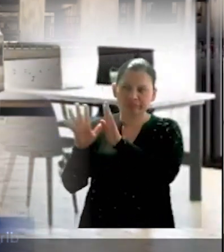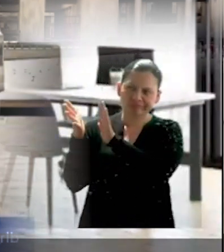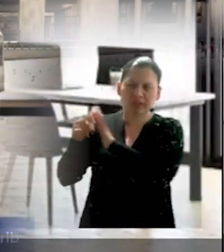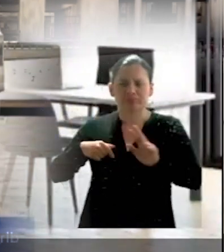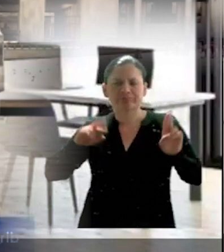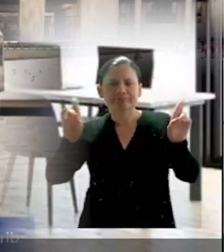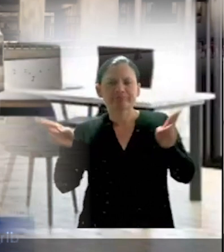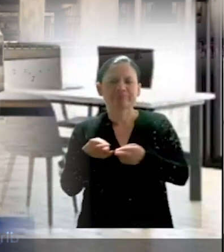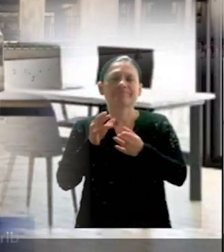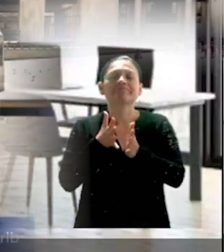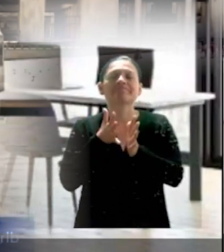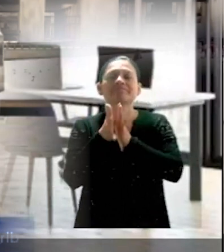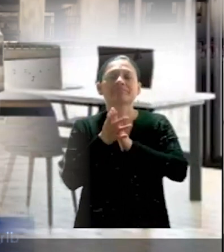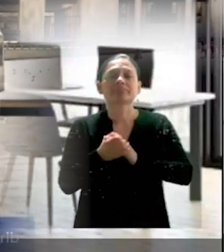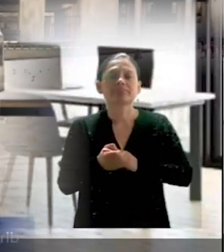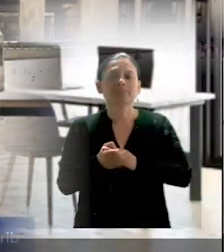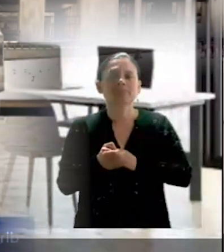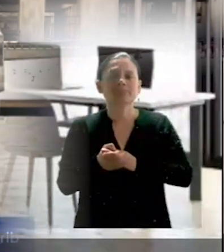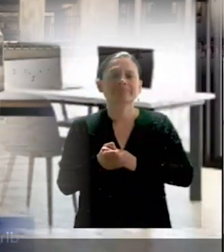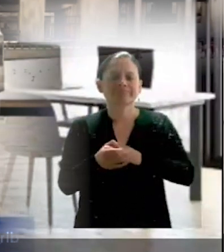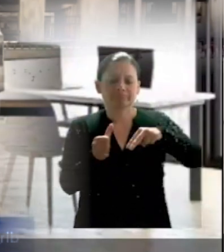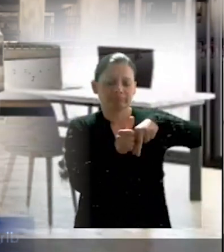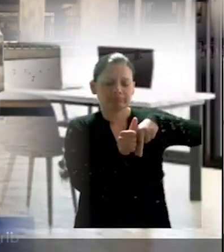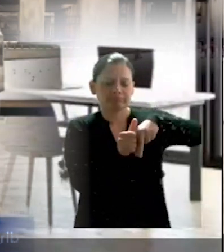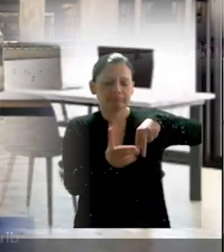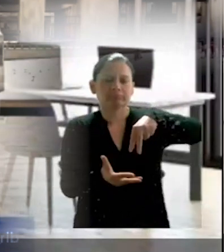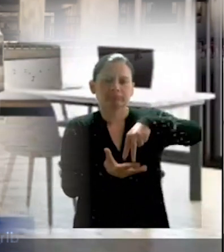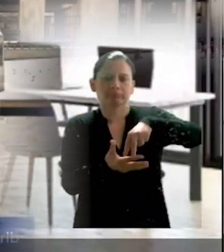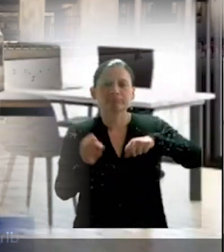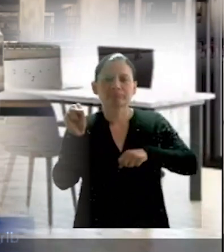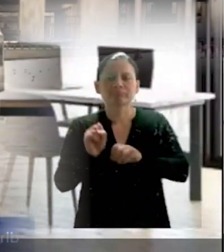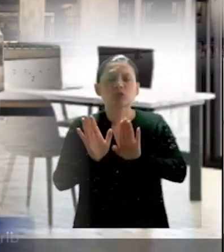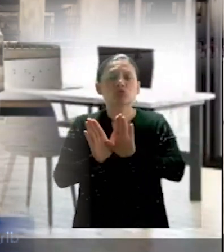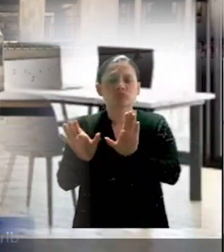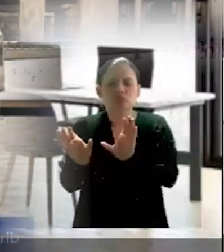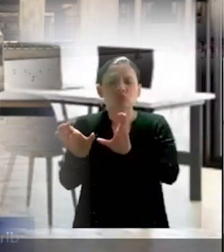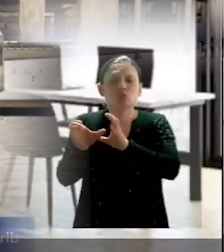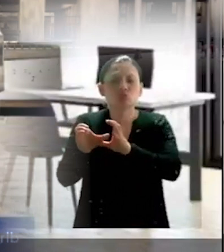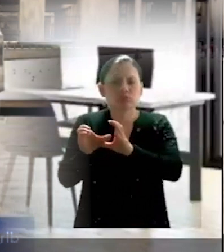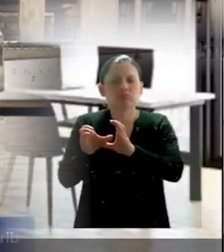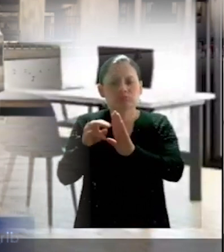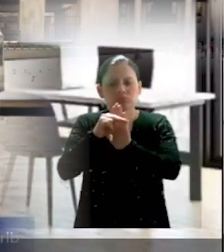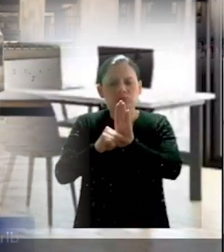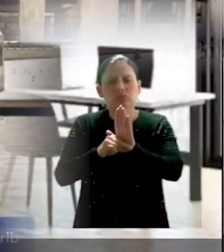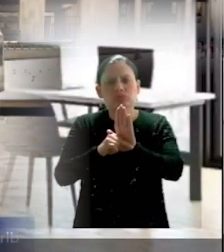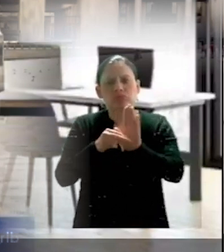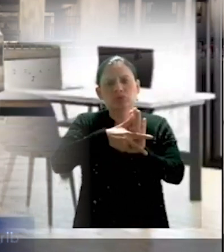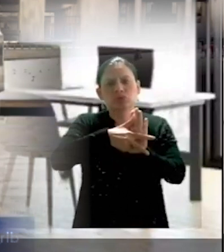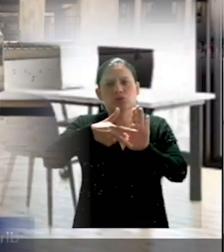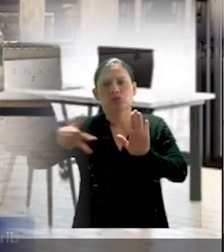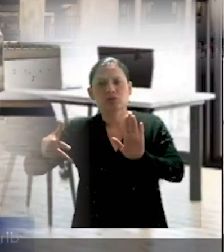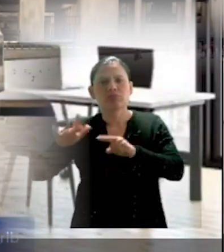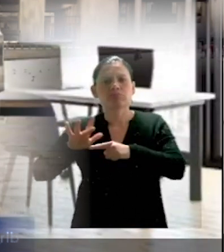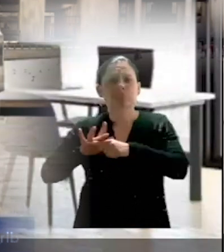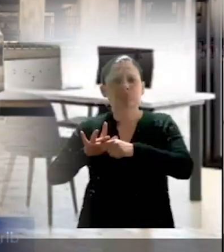en contexto que evidentemente la acción de tutela se mueve dentro de un marco constitucional y regulatorio que es su artículo 86